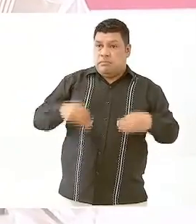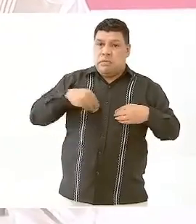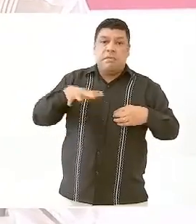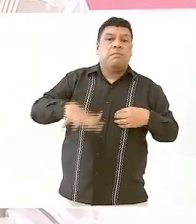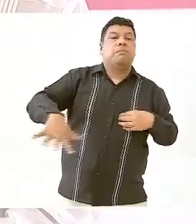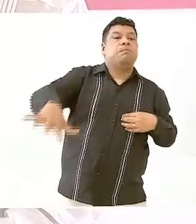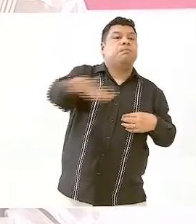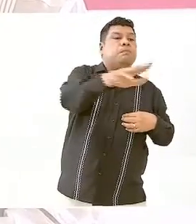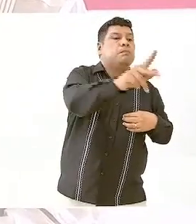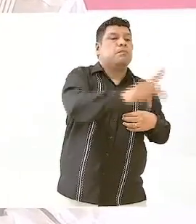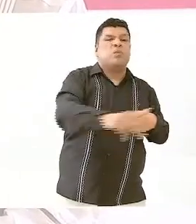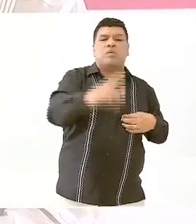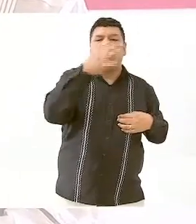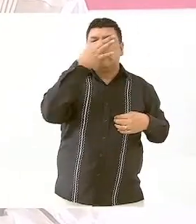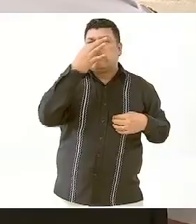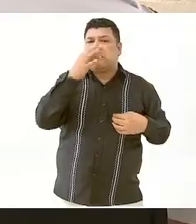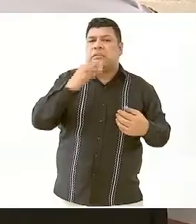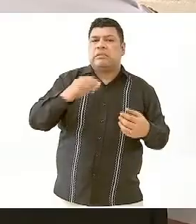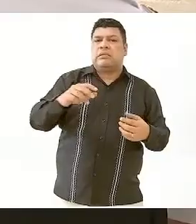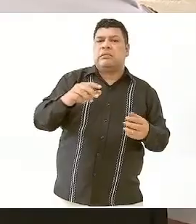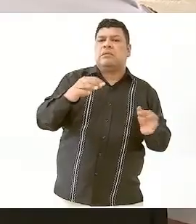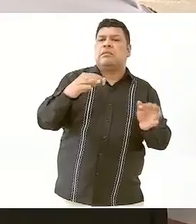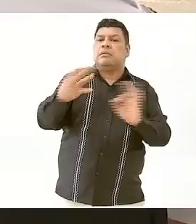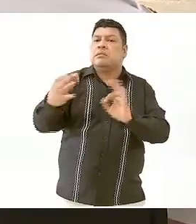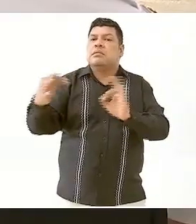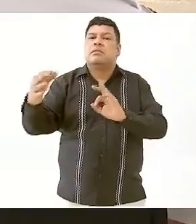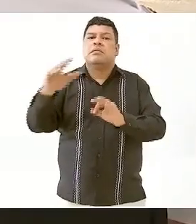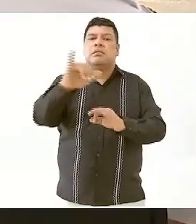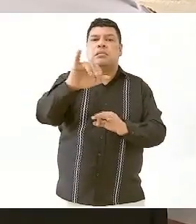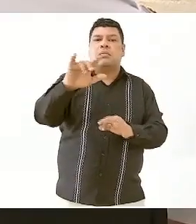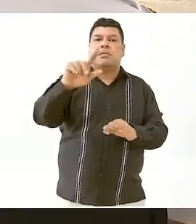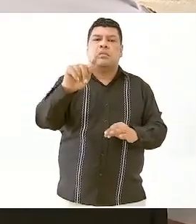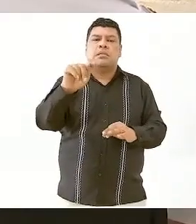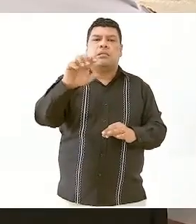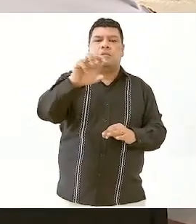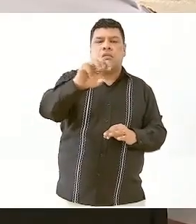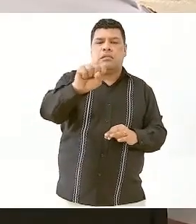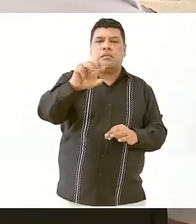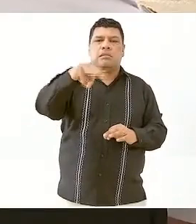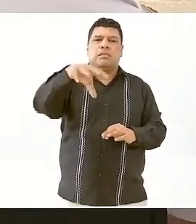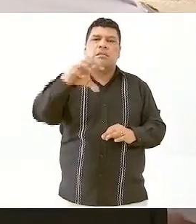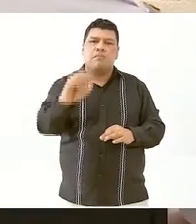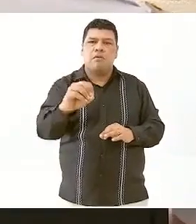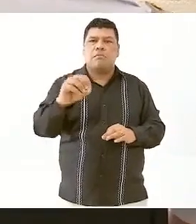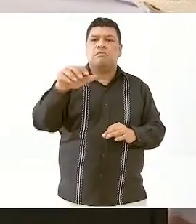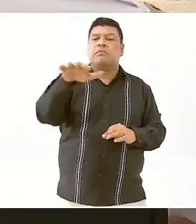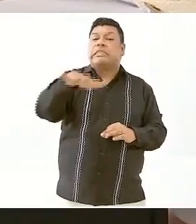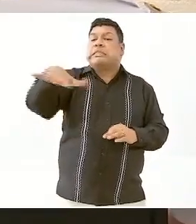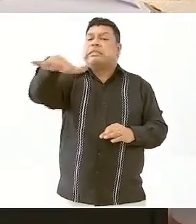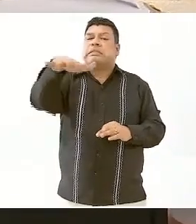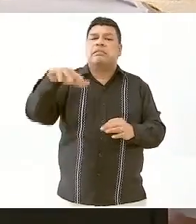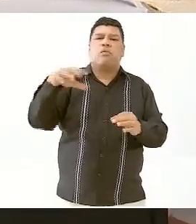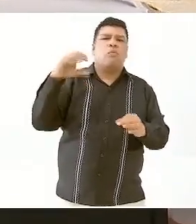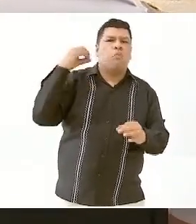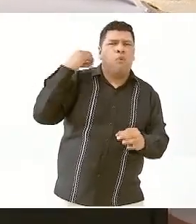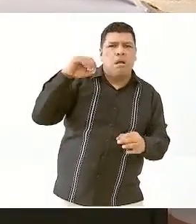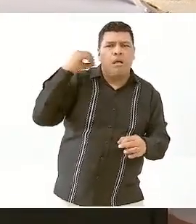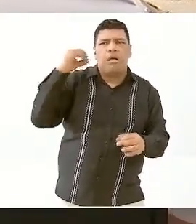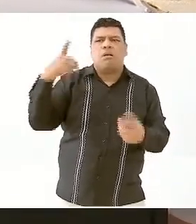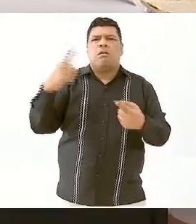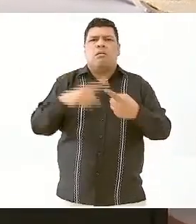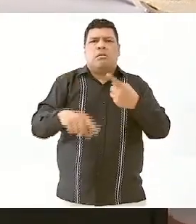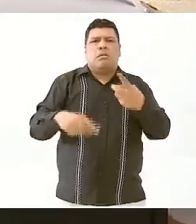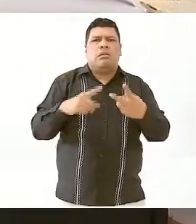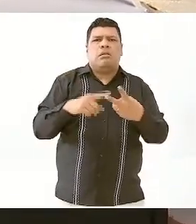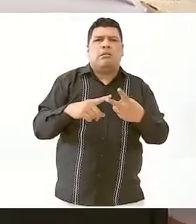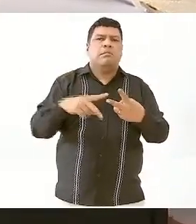comunidades, en los pueblos del Istmo, de los estados de